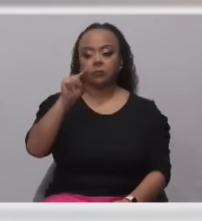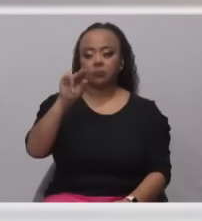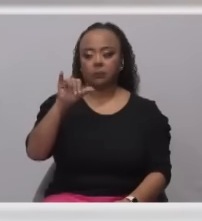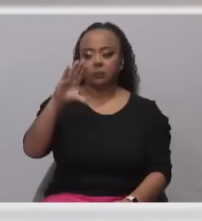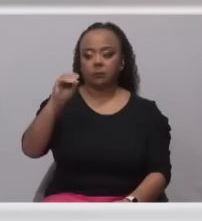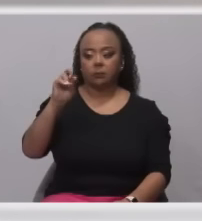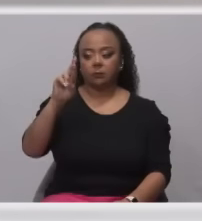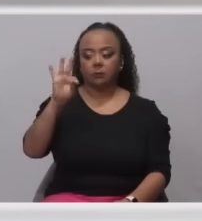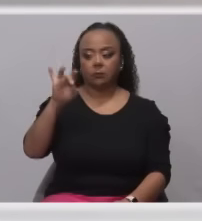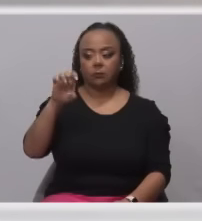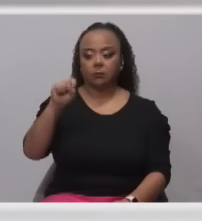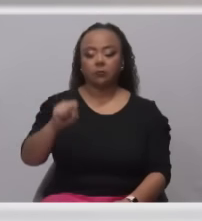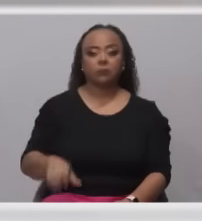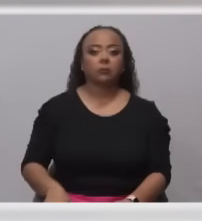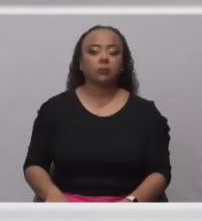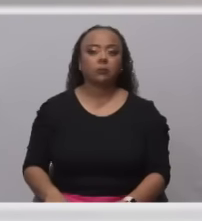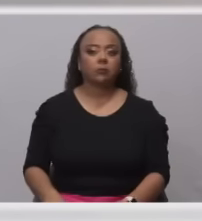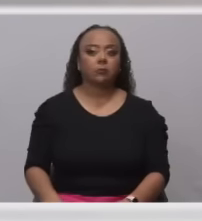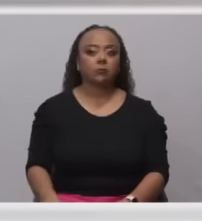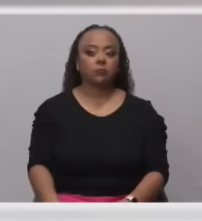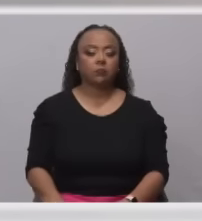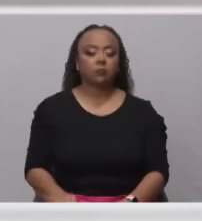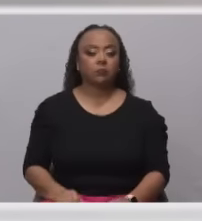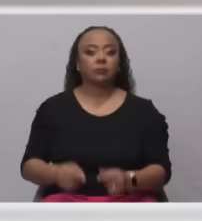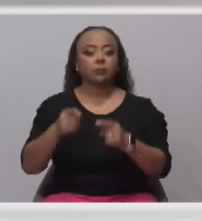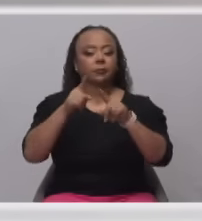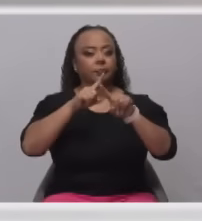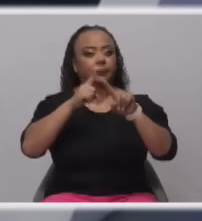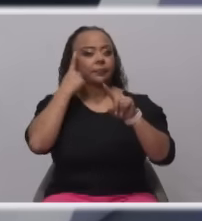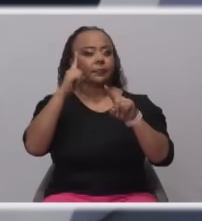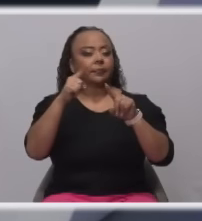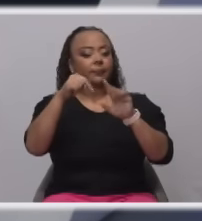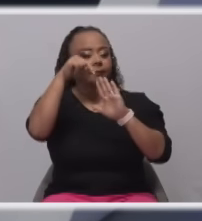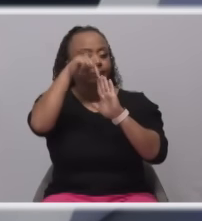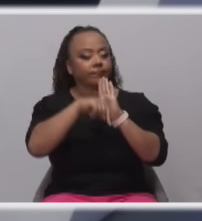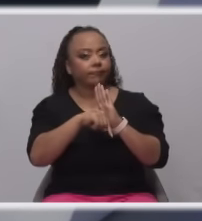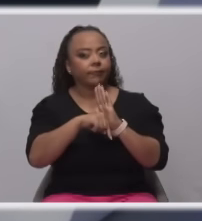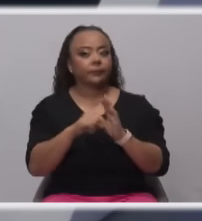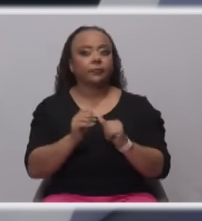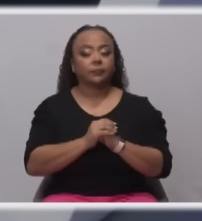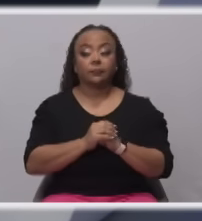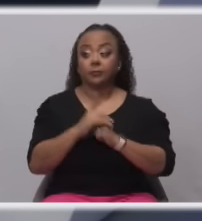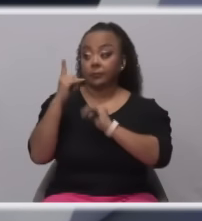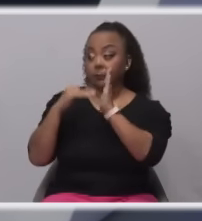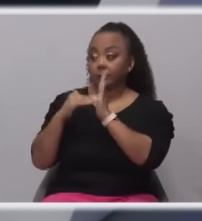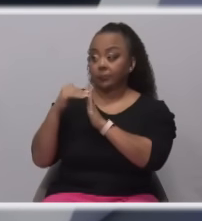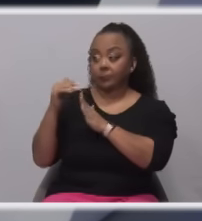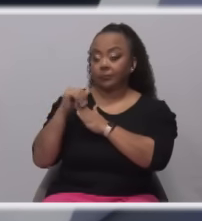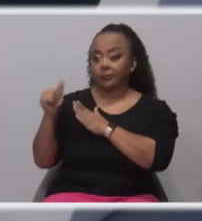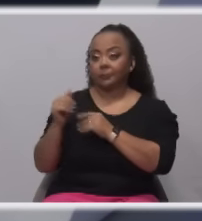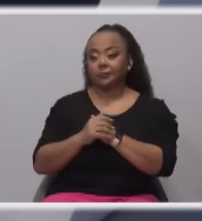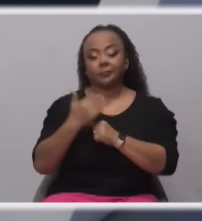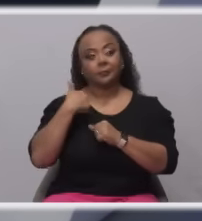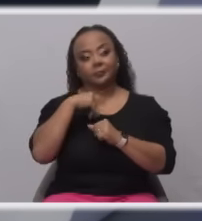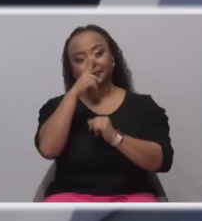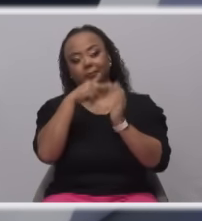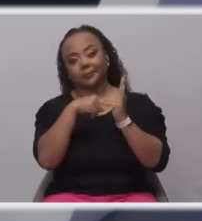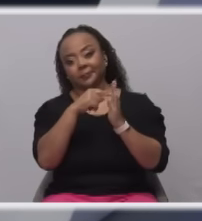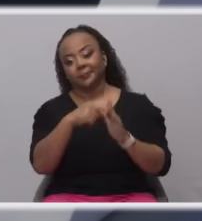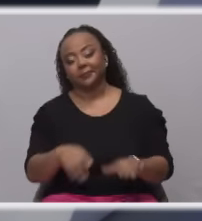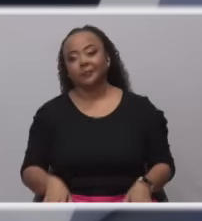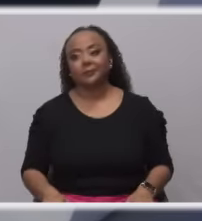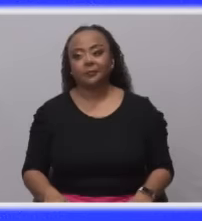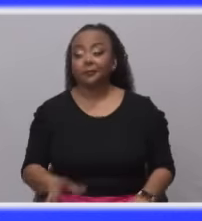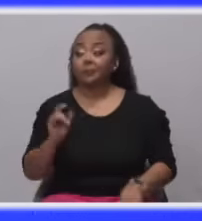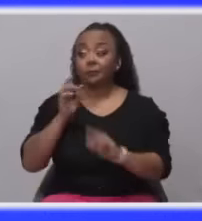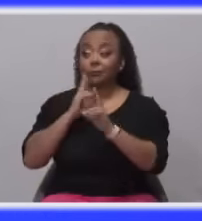Sí para detallar el hombre del millón le digo yo el del millón de dólares el hombre del millón no le han